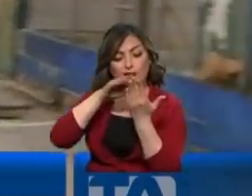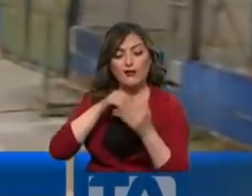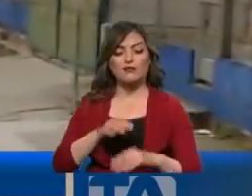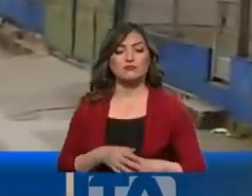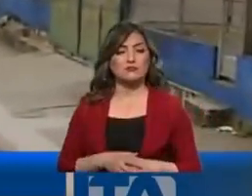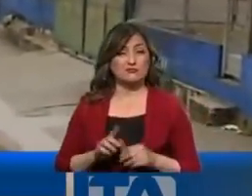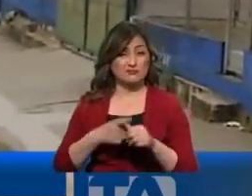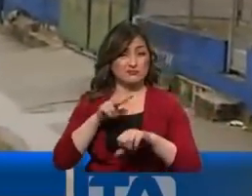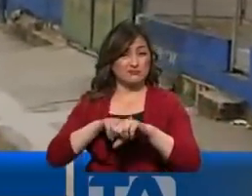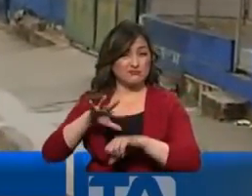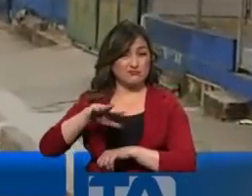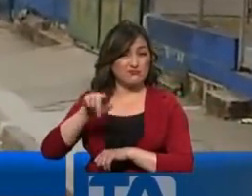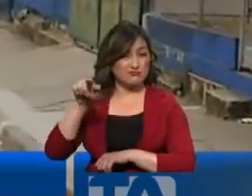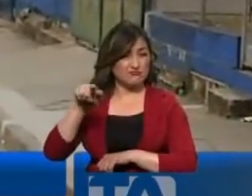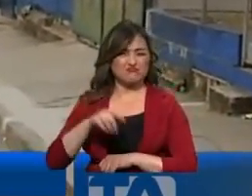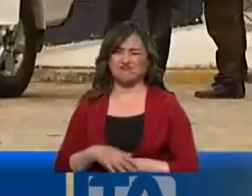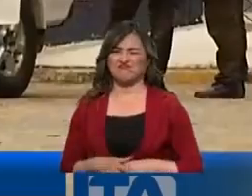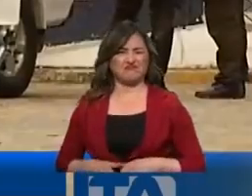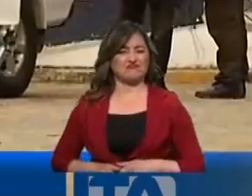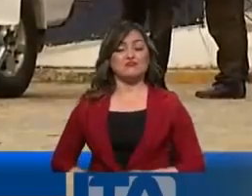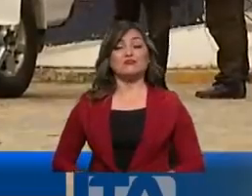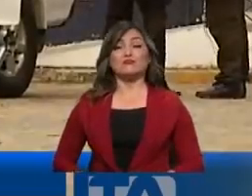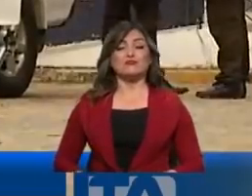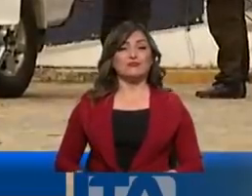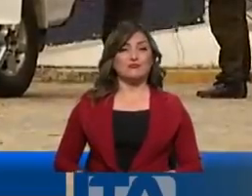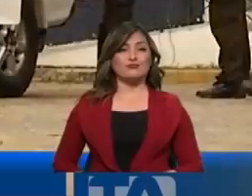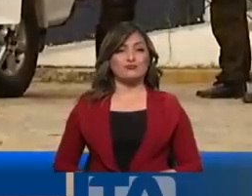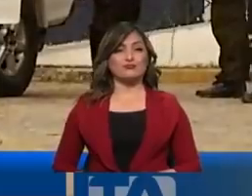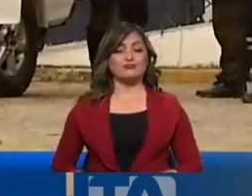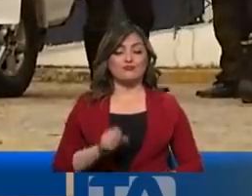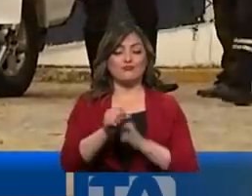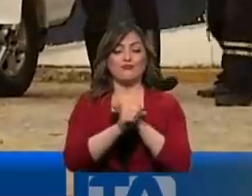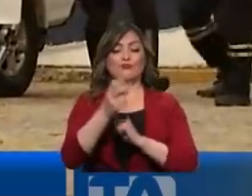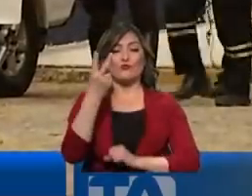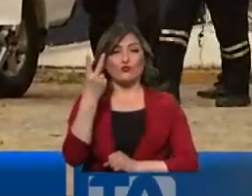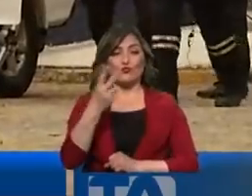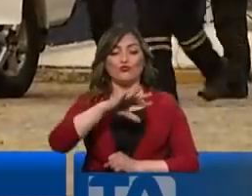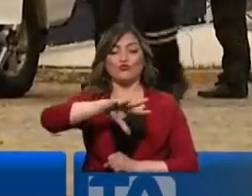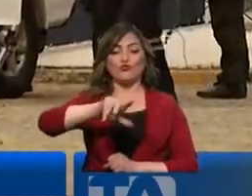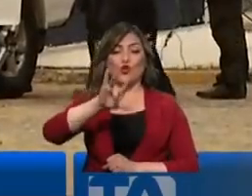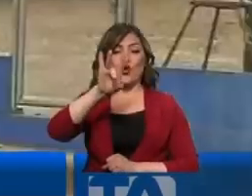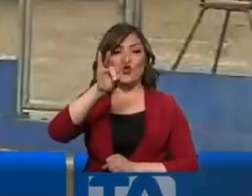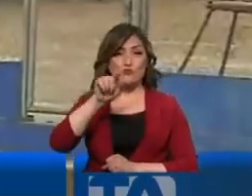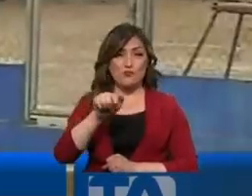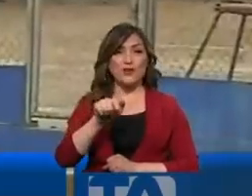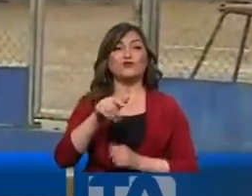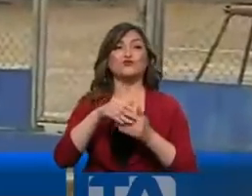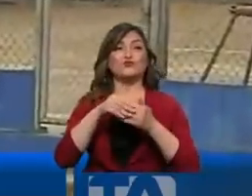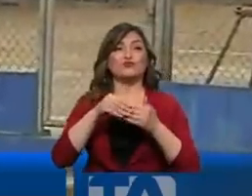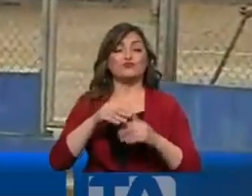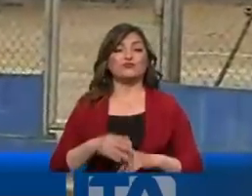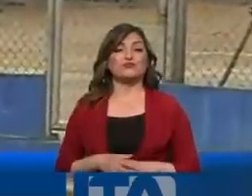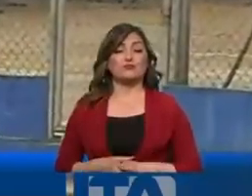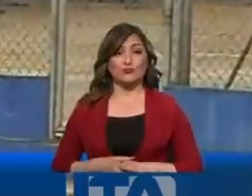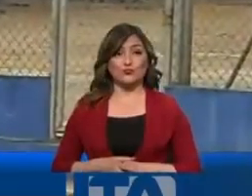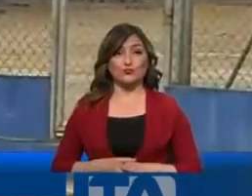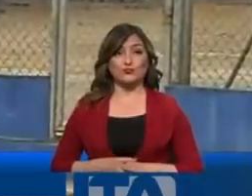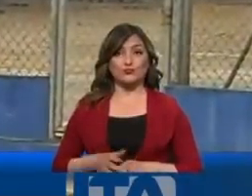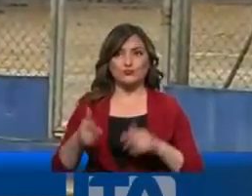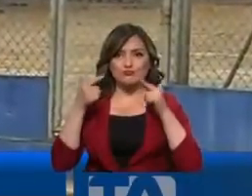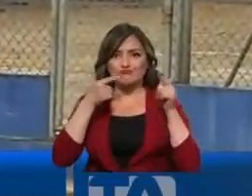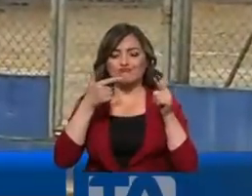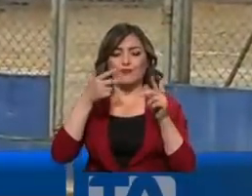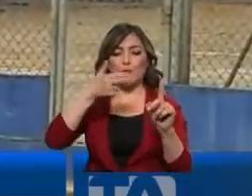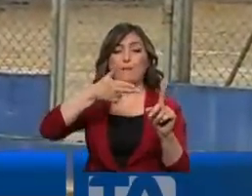que delincuentes roban dinero de esta dependencia. Ocurrió también hace 2 años, se sustrajeron $8,000. En aquella ocasión, un vigilante